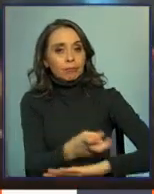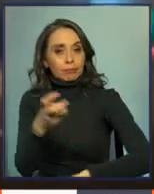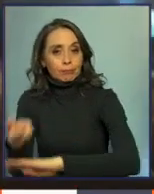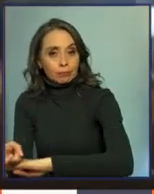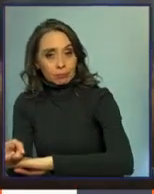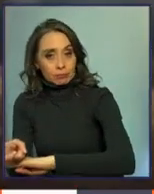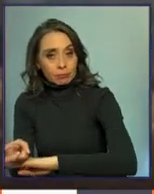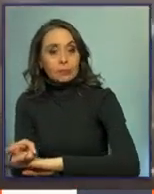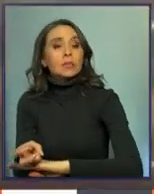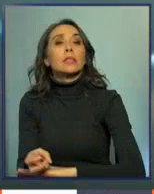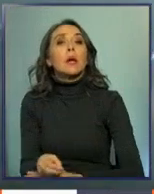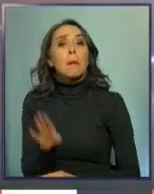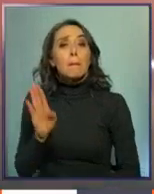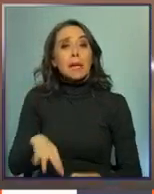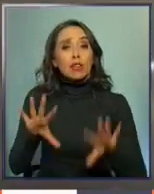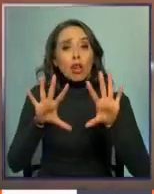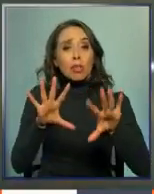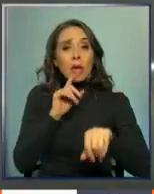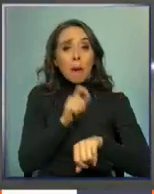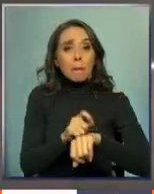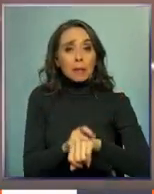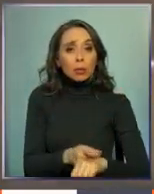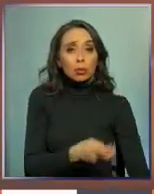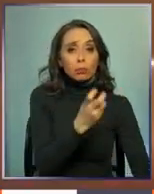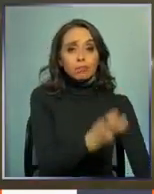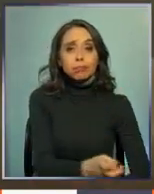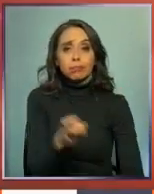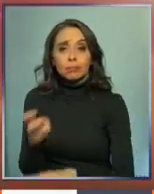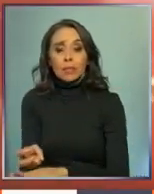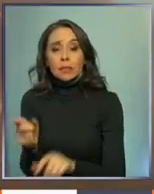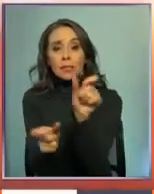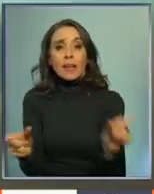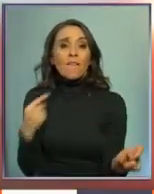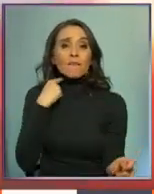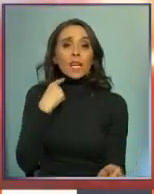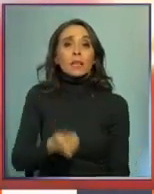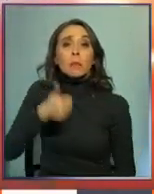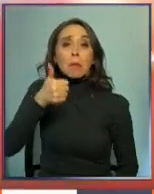efectuaron en menos de 10 minutos, donde sus principales víctimas fueron mujeres.